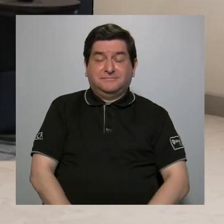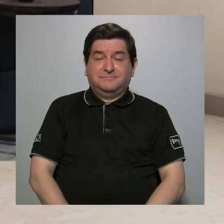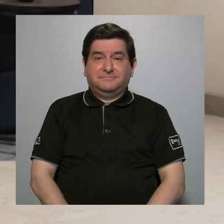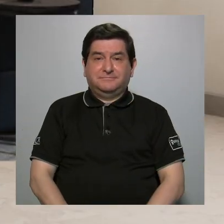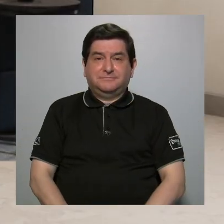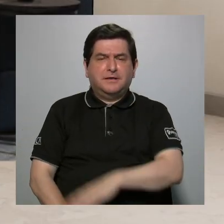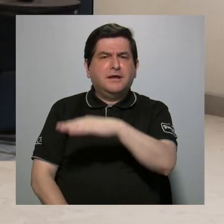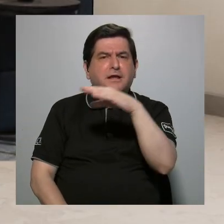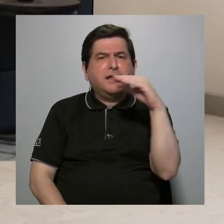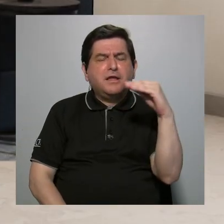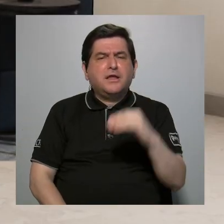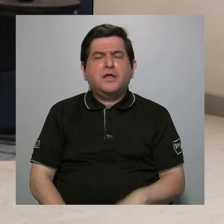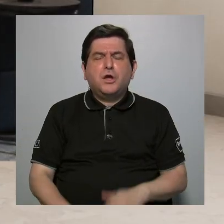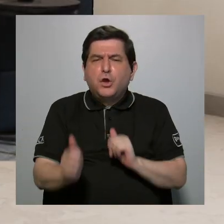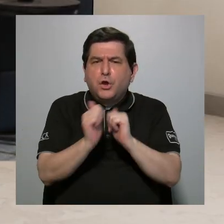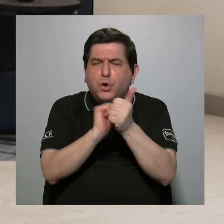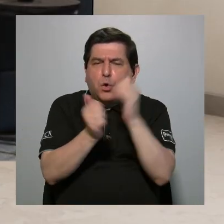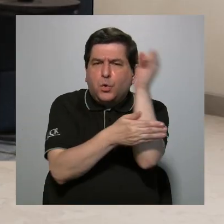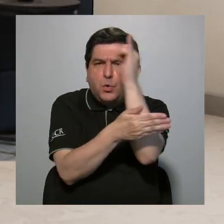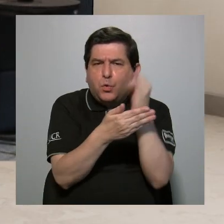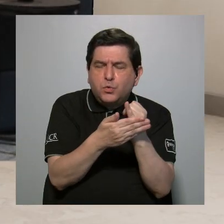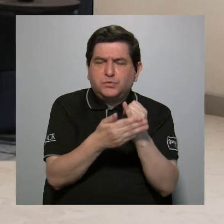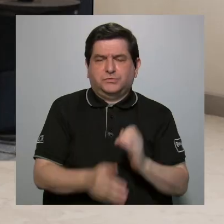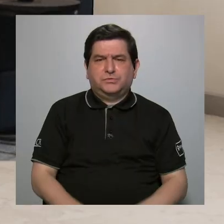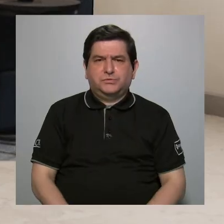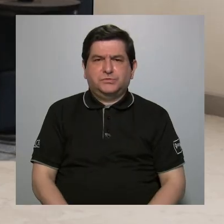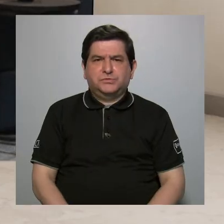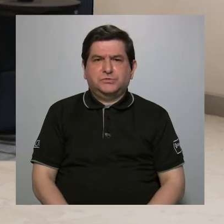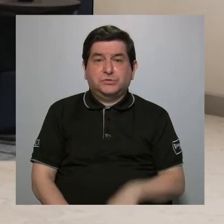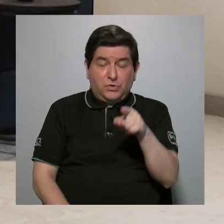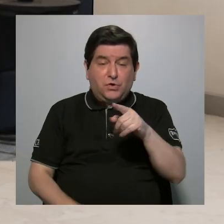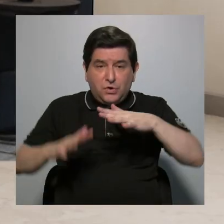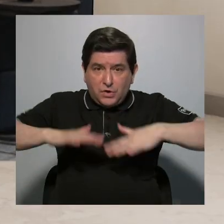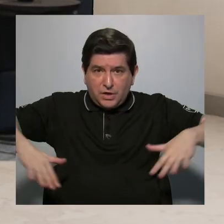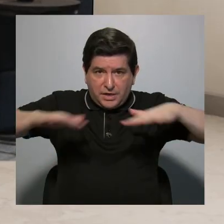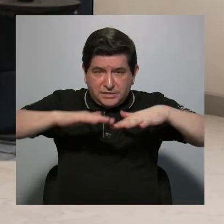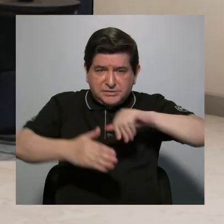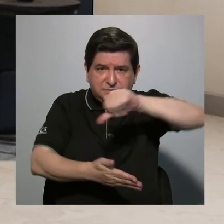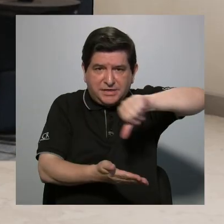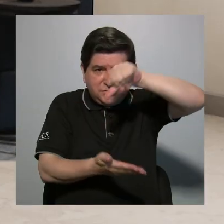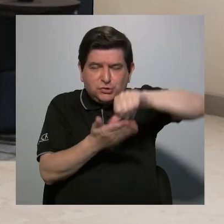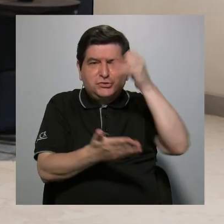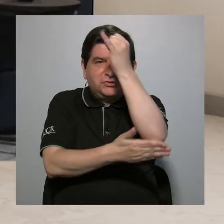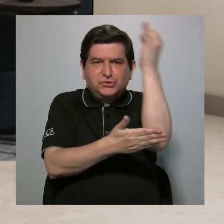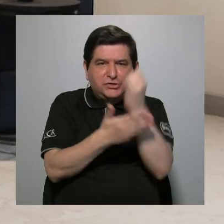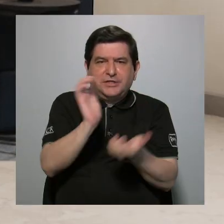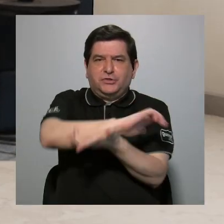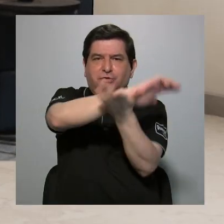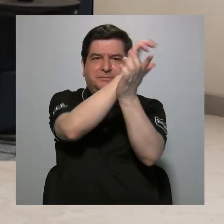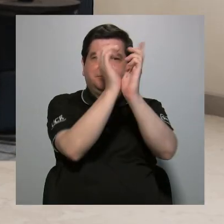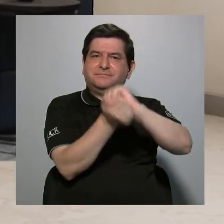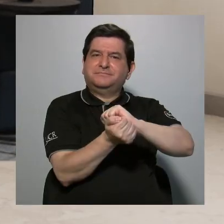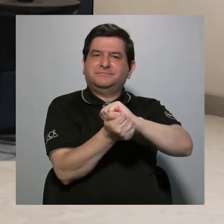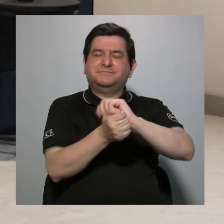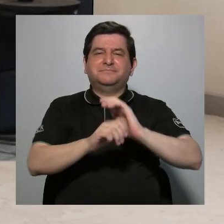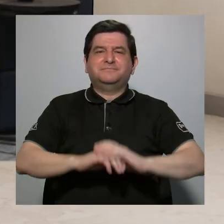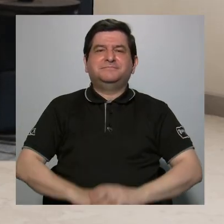y hacer un concurso de diseño, envolver ese espacio un centro de las artes.